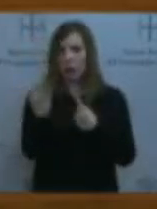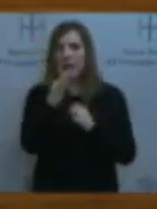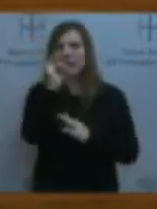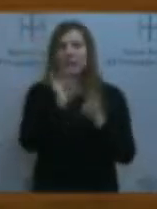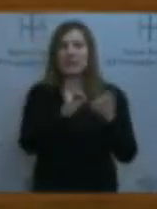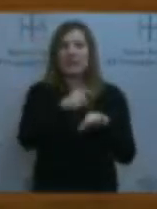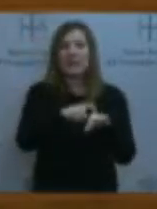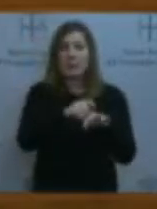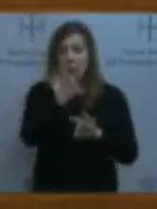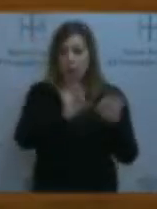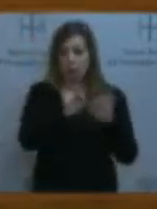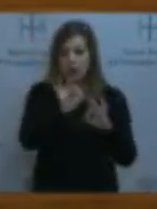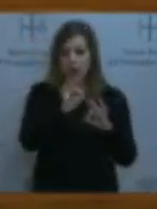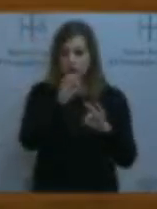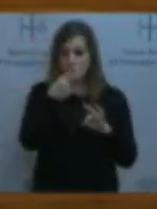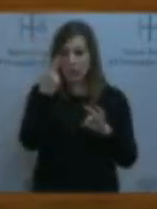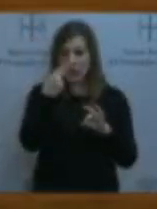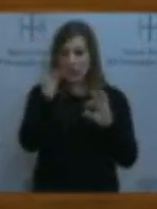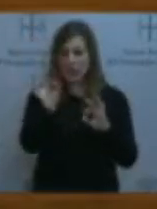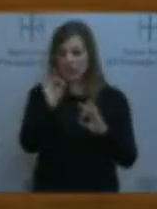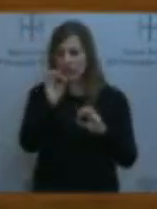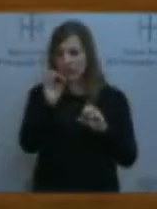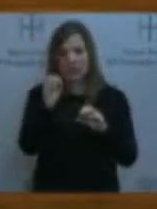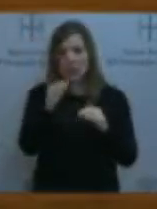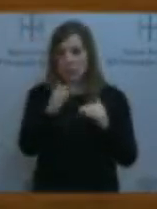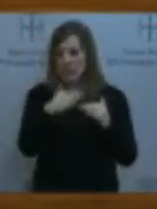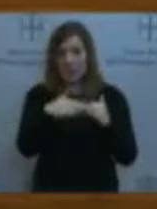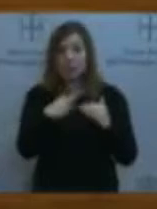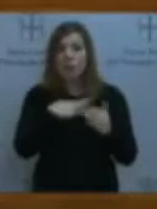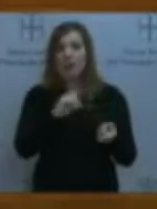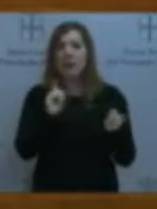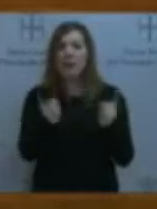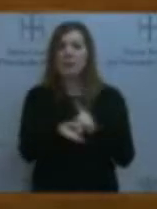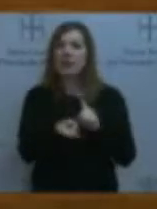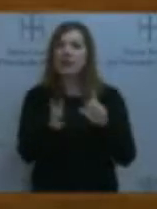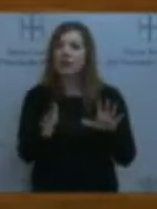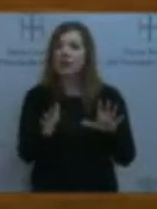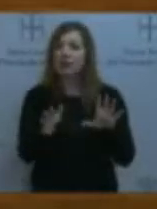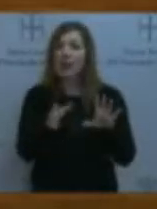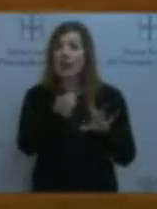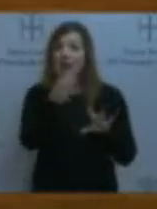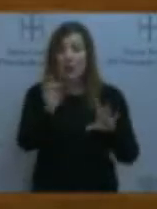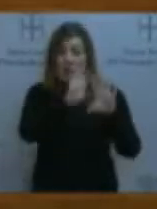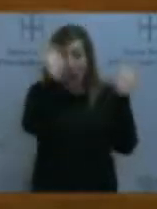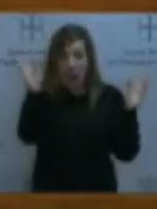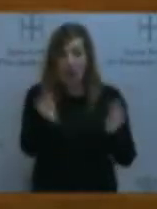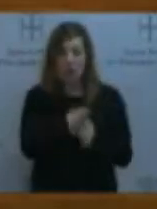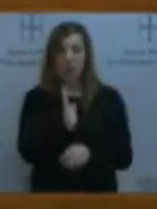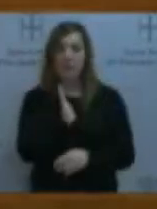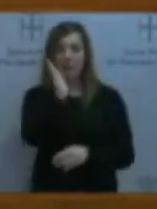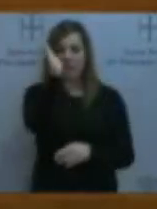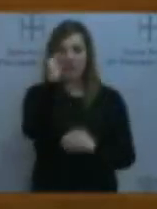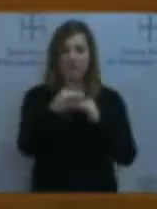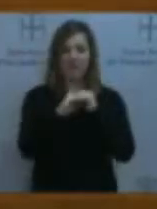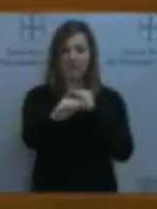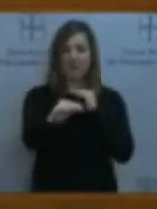tipos de interés históricos mínimos. Podría cambiar. Por tanto, el global de la deuda va a tener un impacto sobre la sostenibilidad en